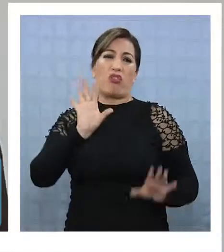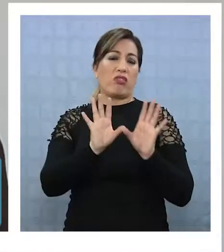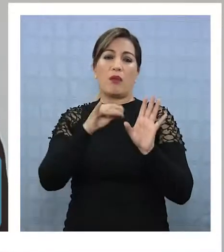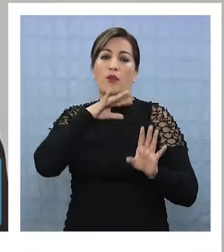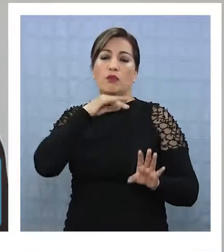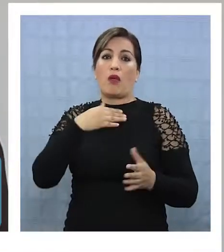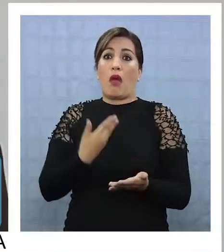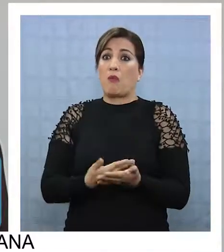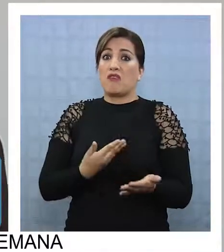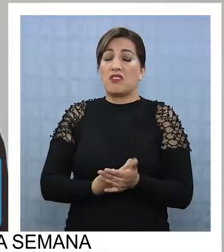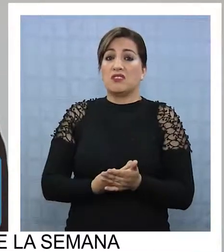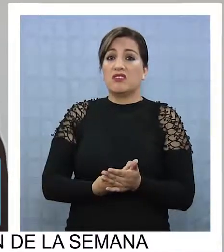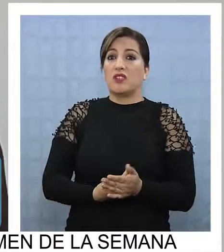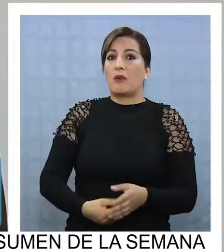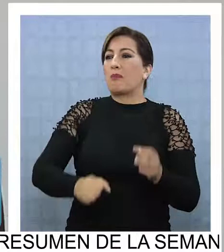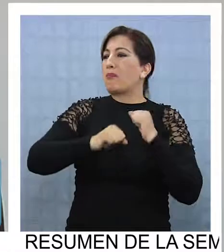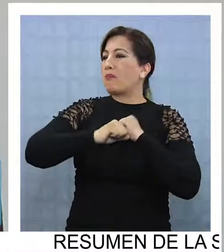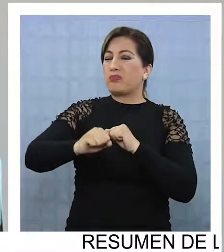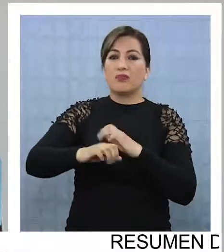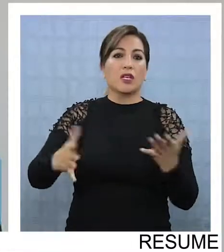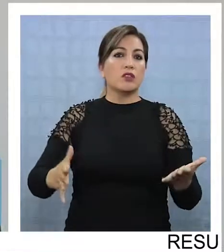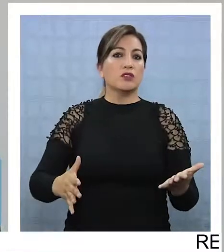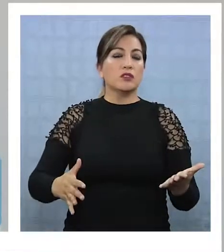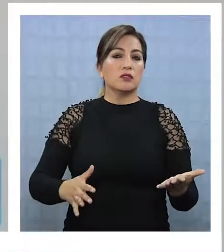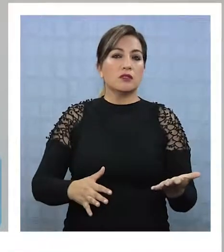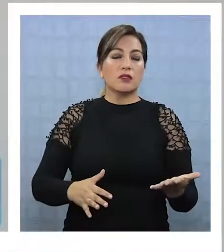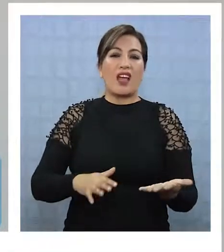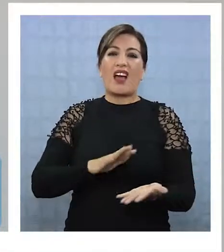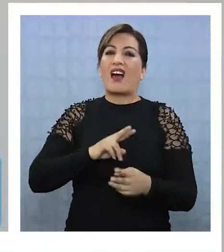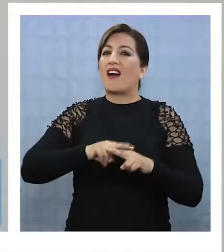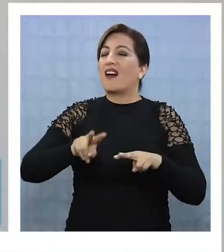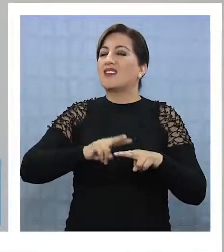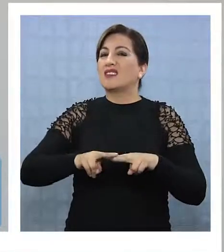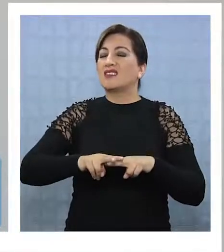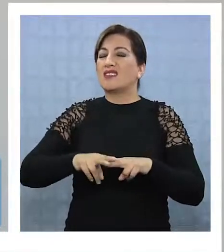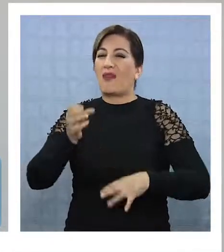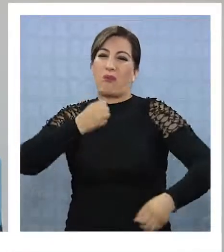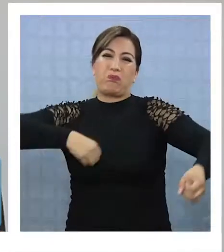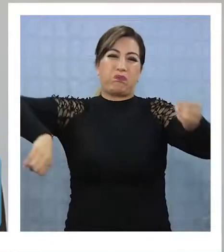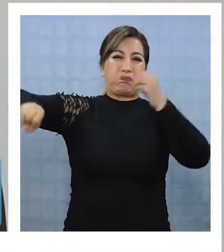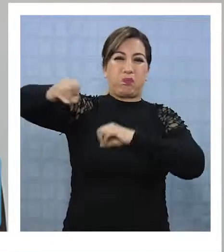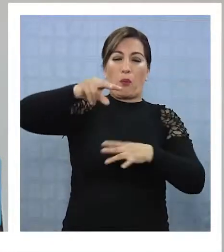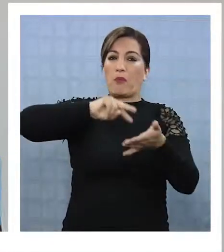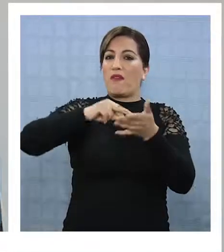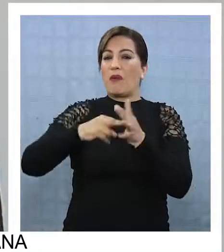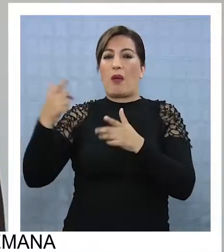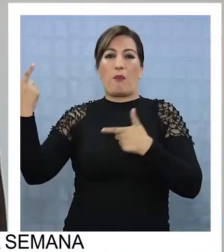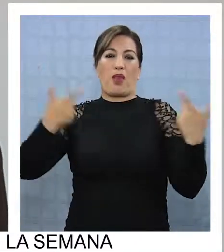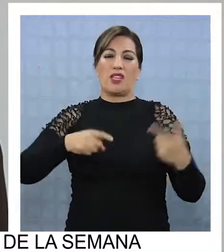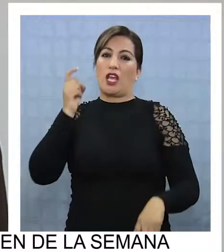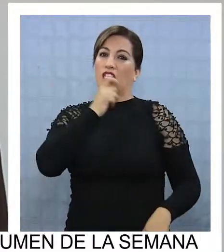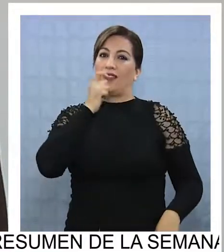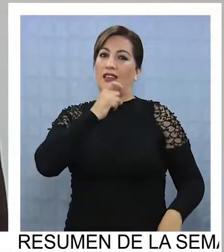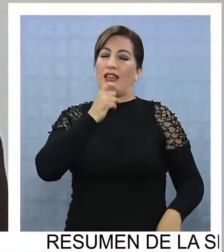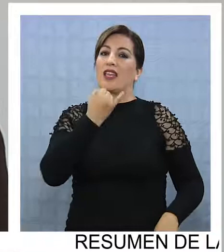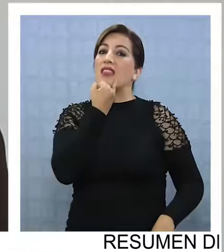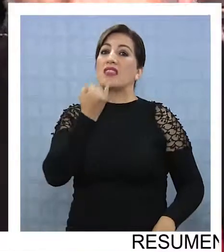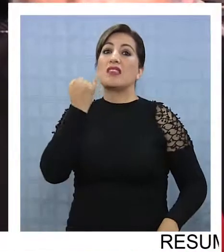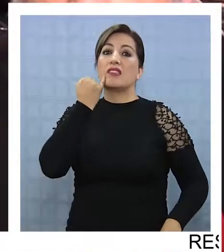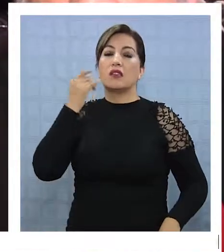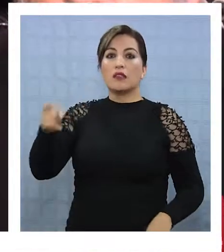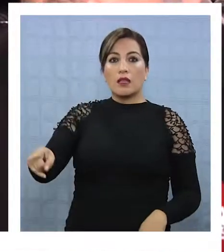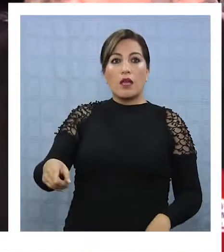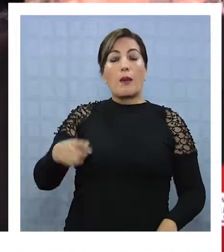minutos y aprovechó la oposición para hacer de todo esto un cuento y una oportunidad política para criticar al